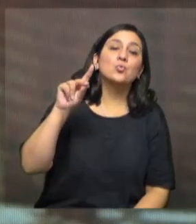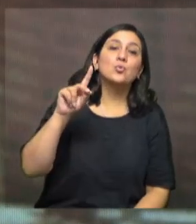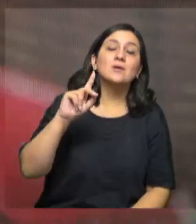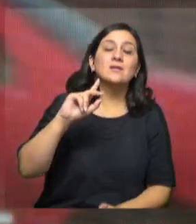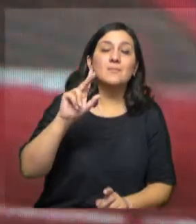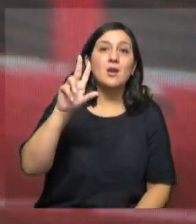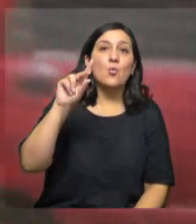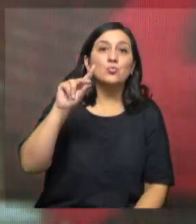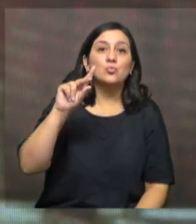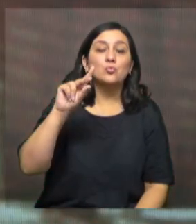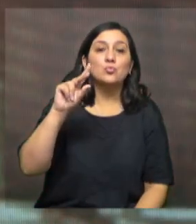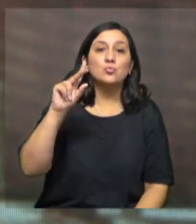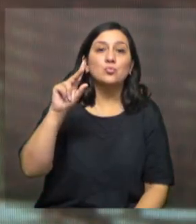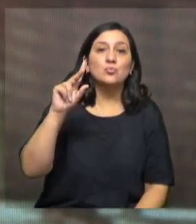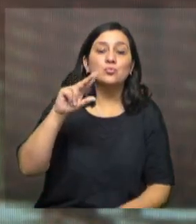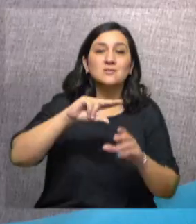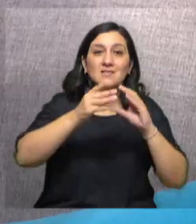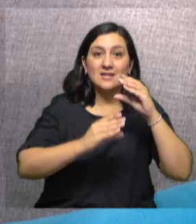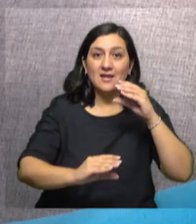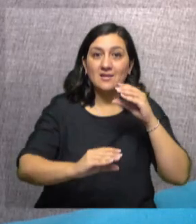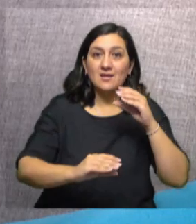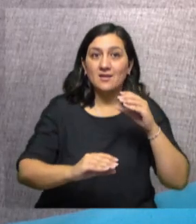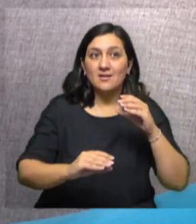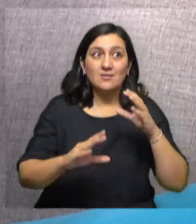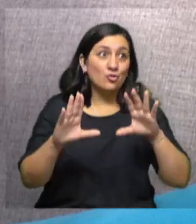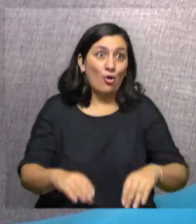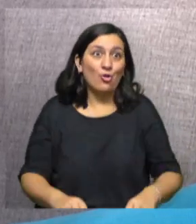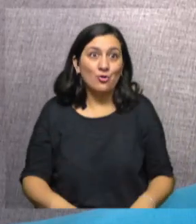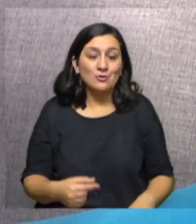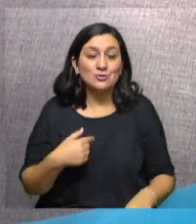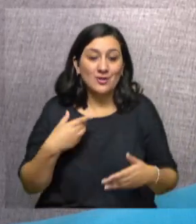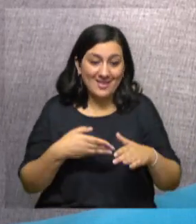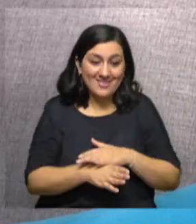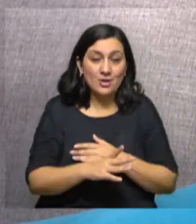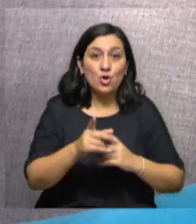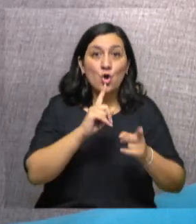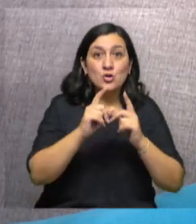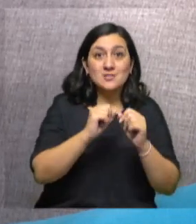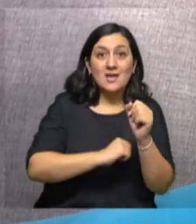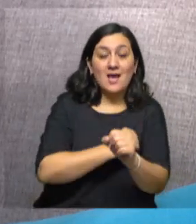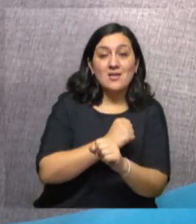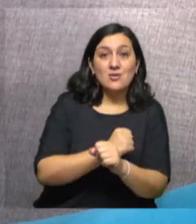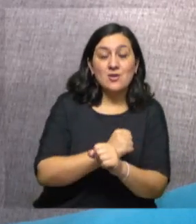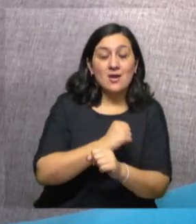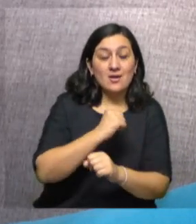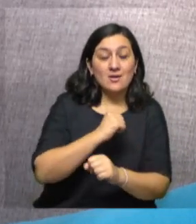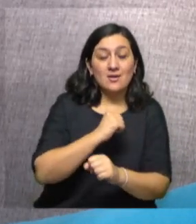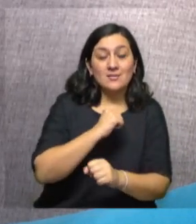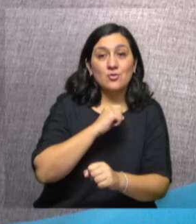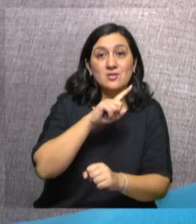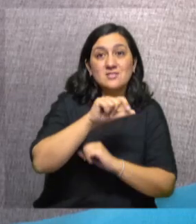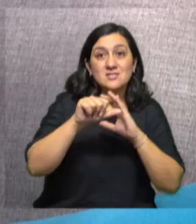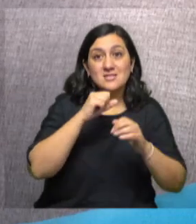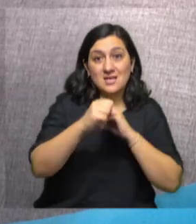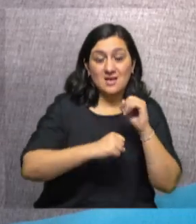Sanitaria. Ah, todo. Entré con 11 años, salí con 16. Y